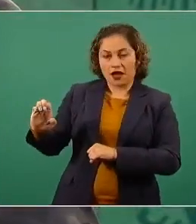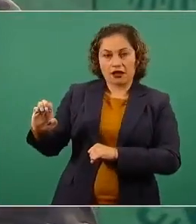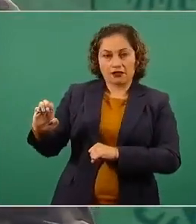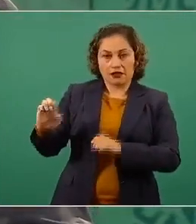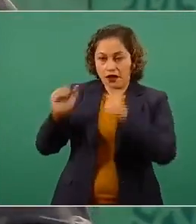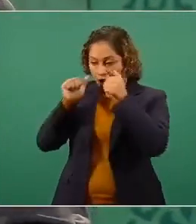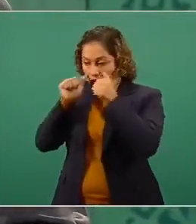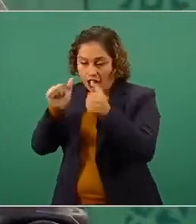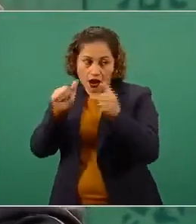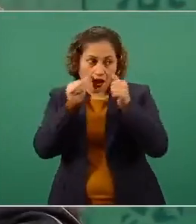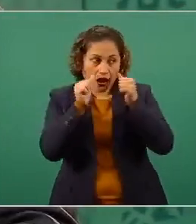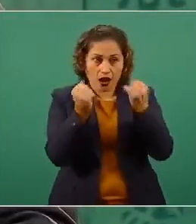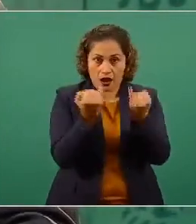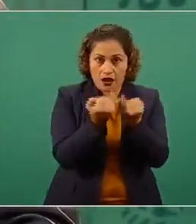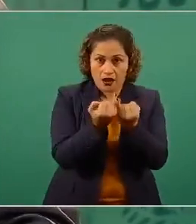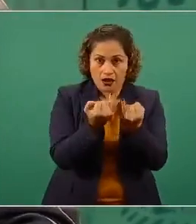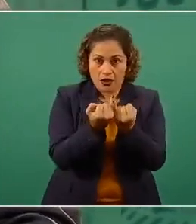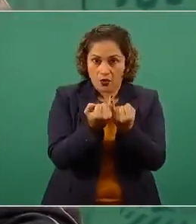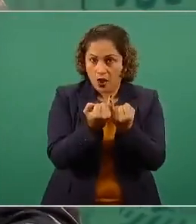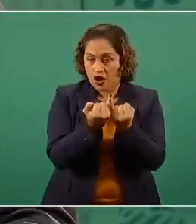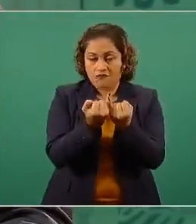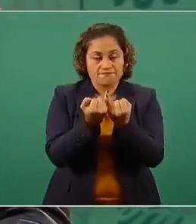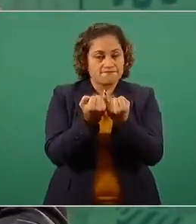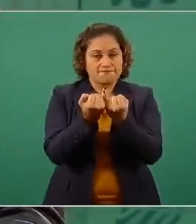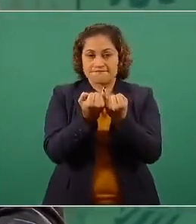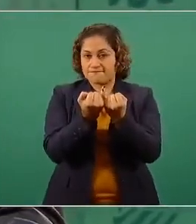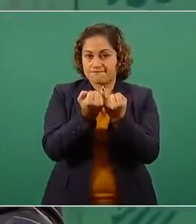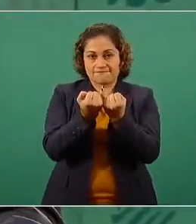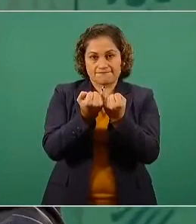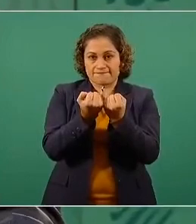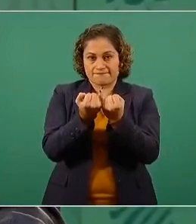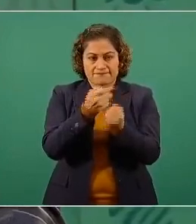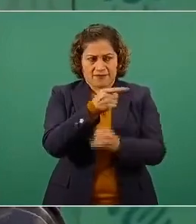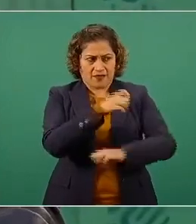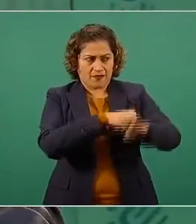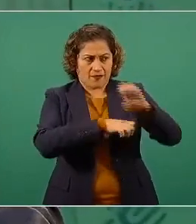que una empresa particular extranjera,